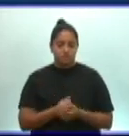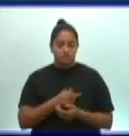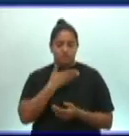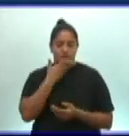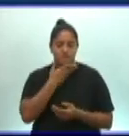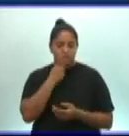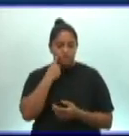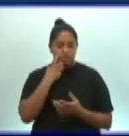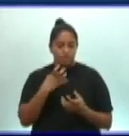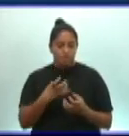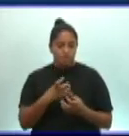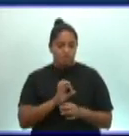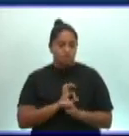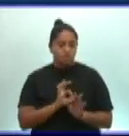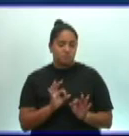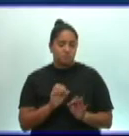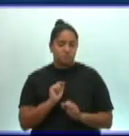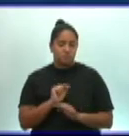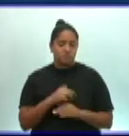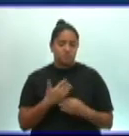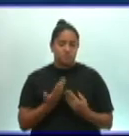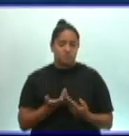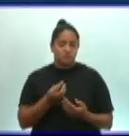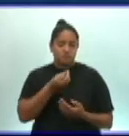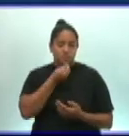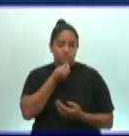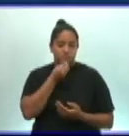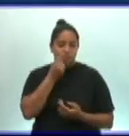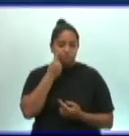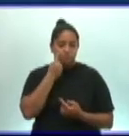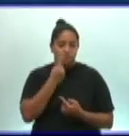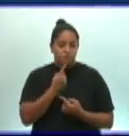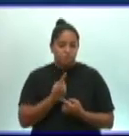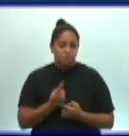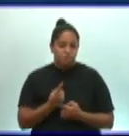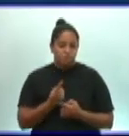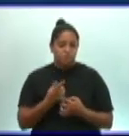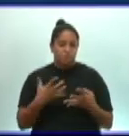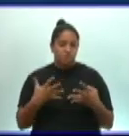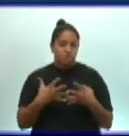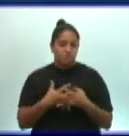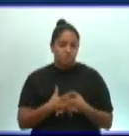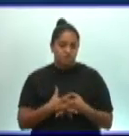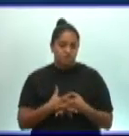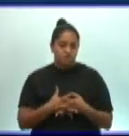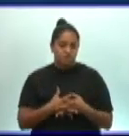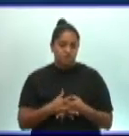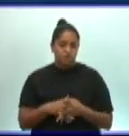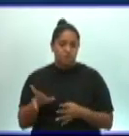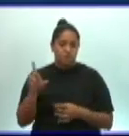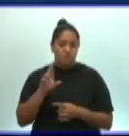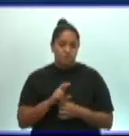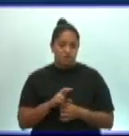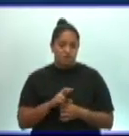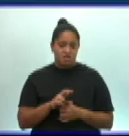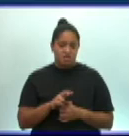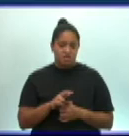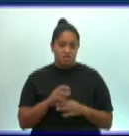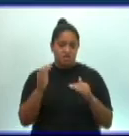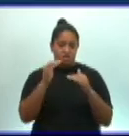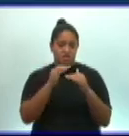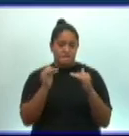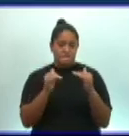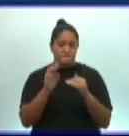importancia especial, ya que nos permite, por supuesto, conocer la relación que existe de proporcionalidad entre el radio y las magnitudes de las que depende,